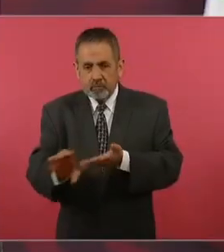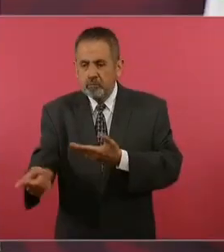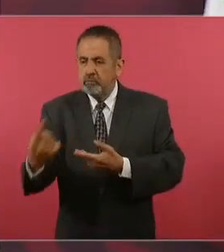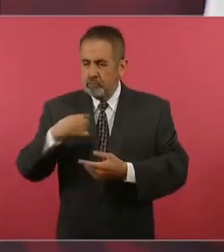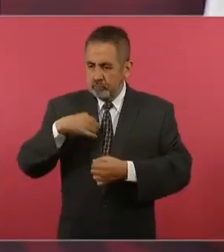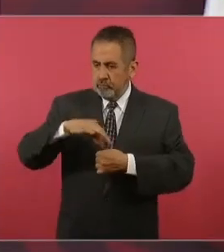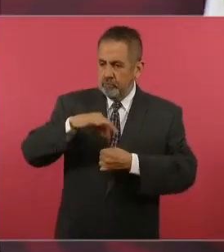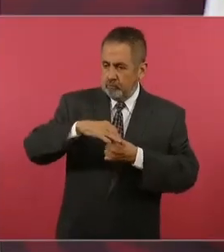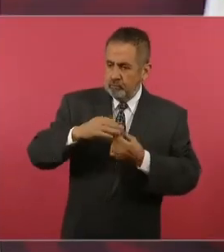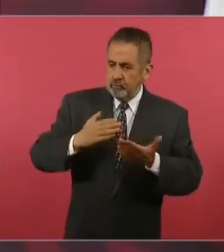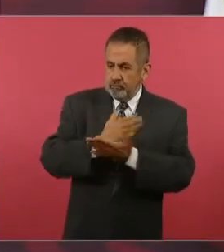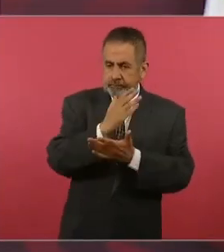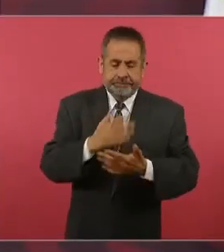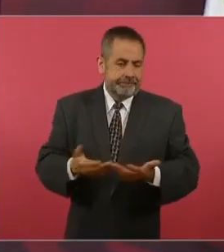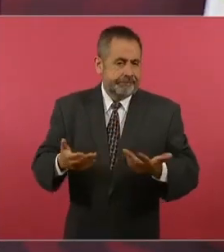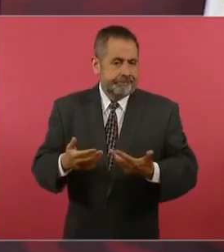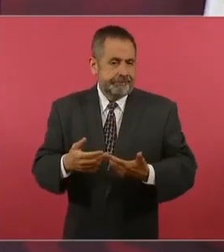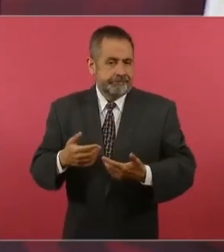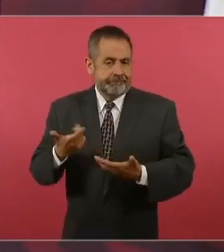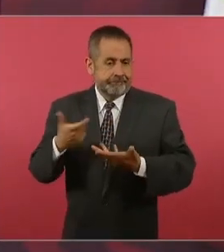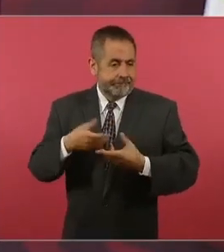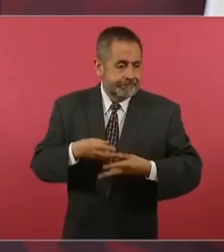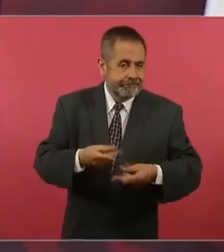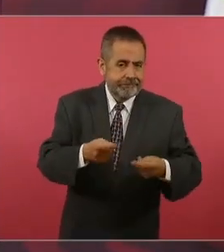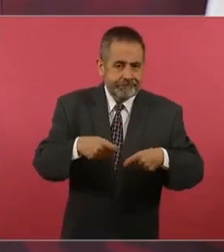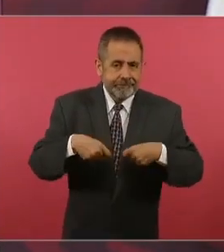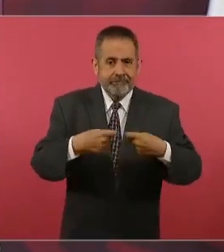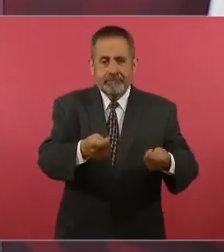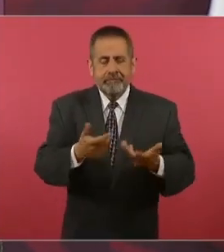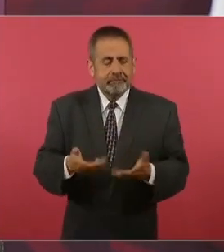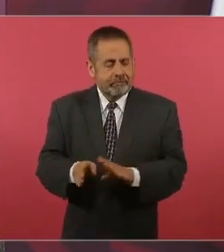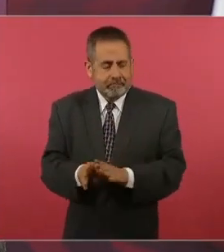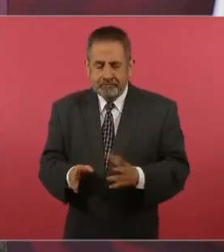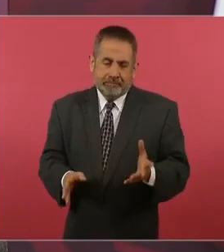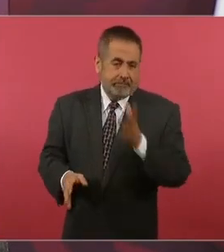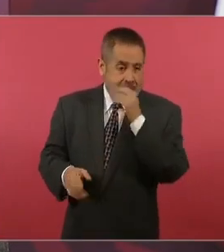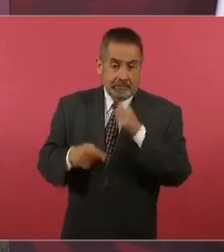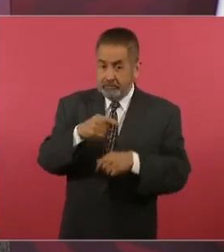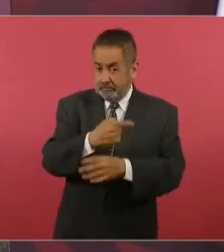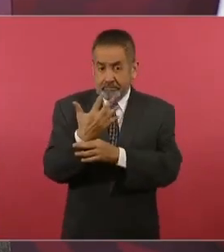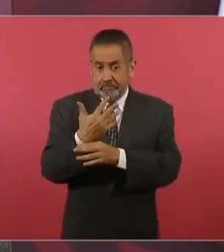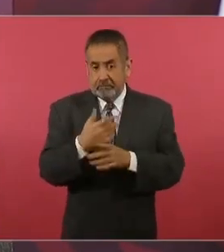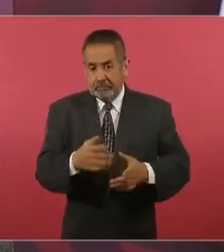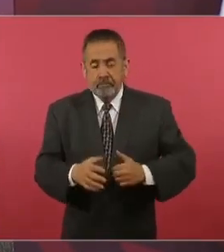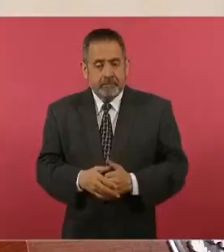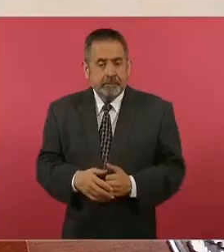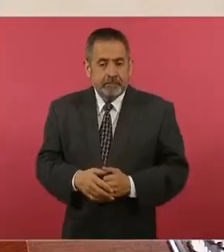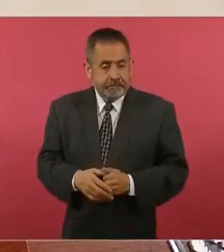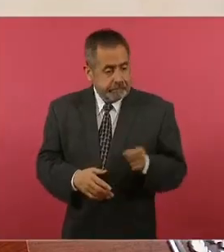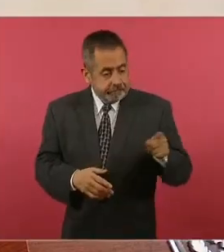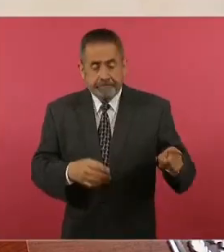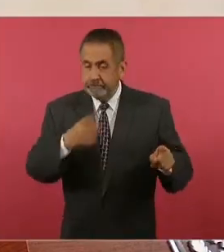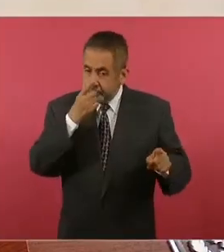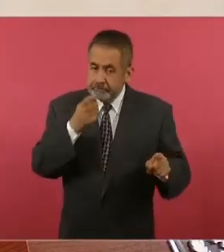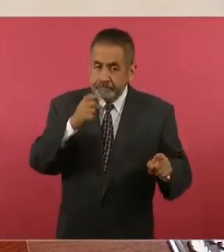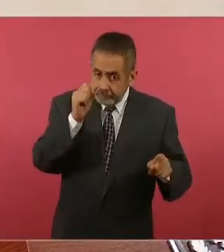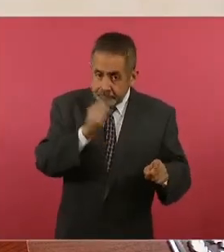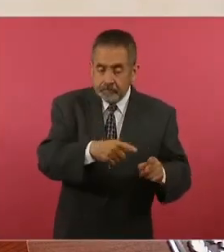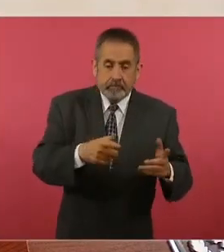Y recursos del erario, de la hacienda pública.